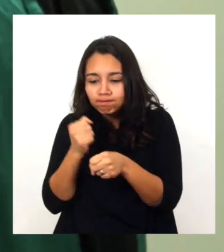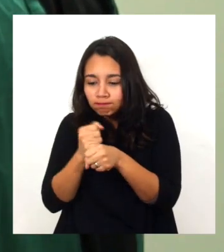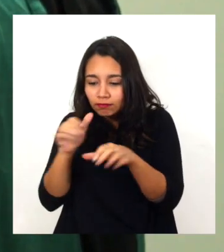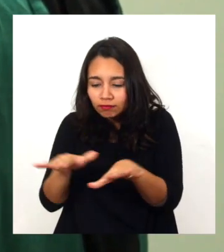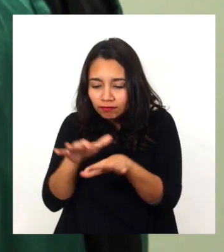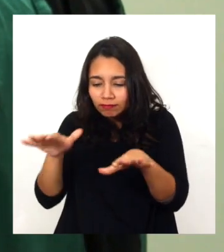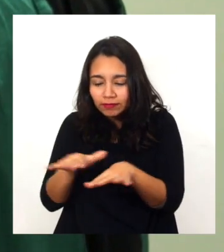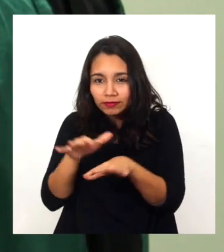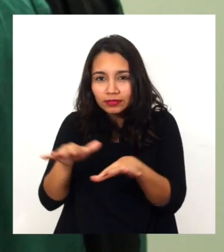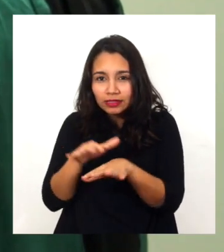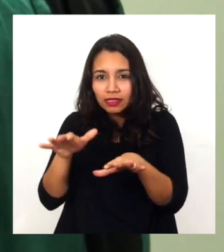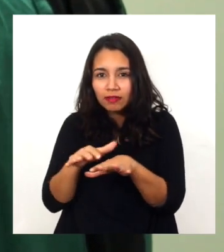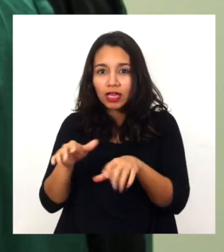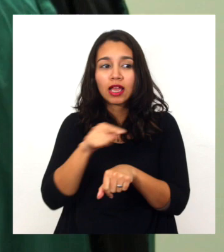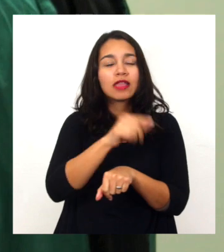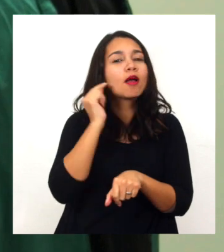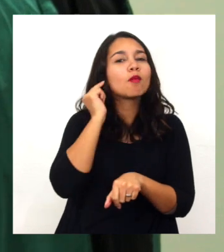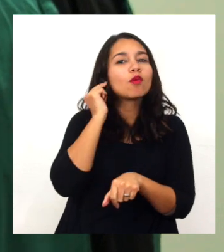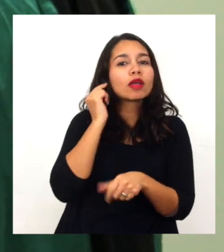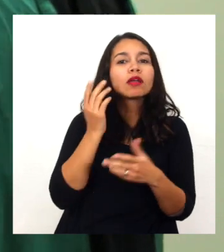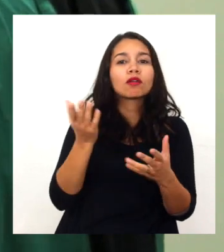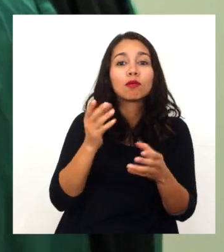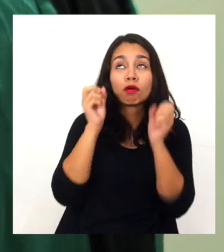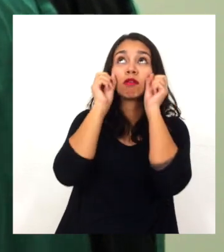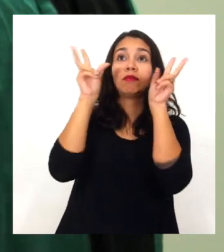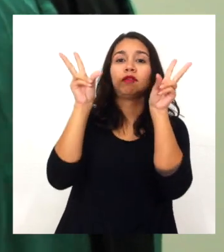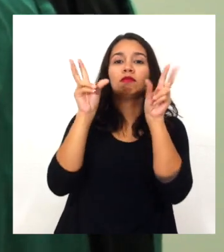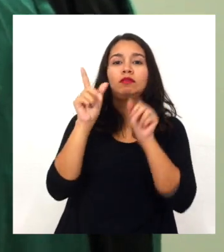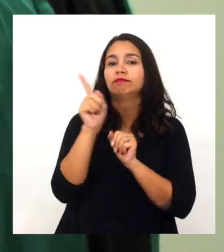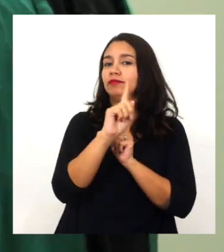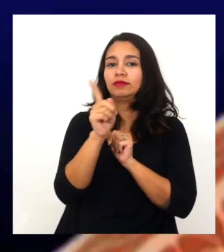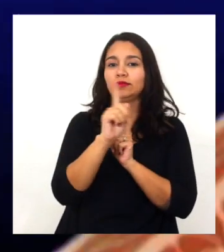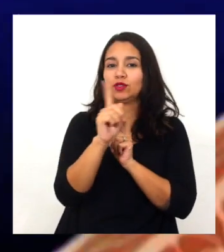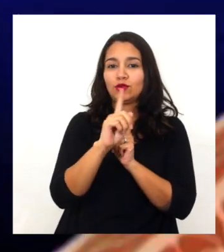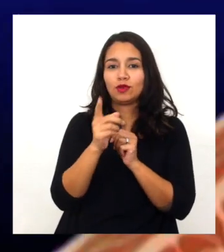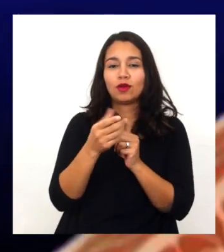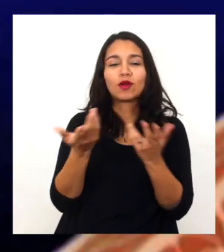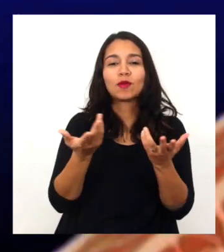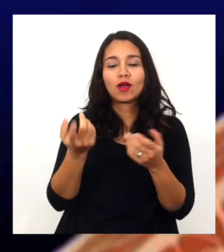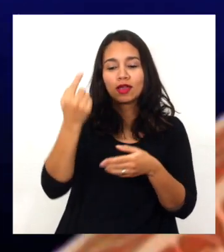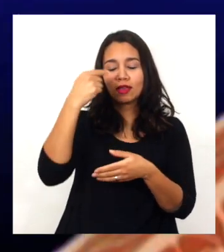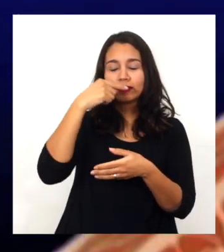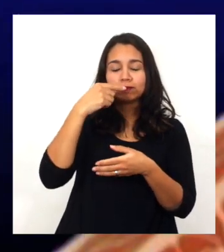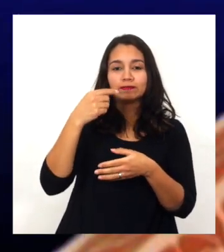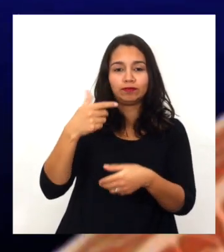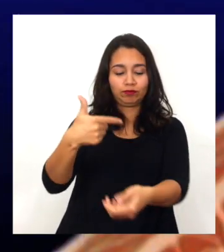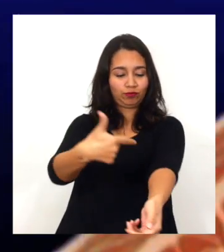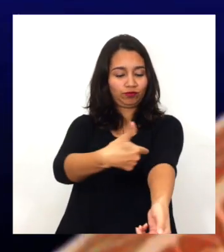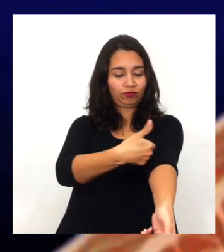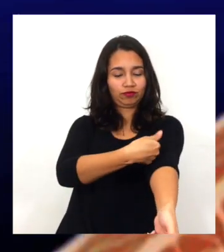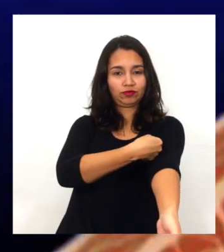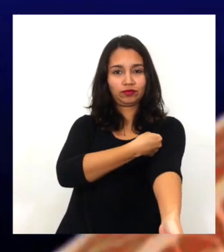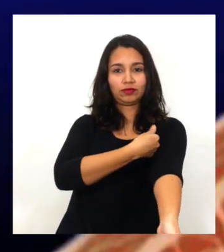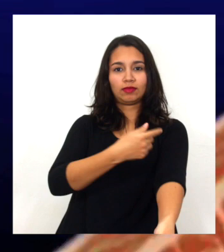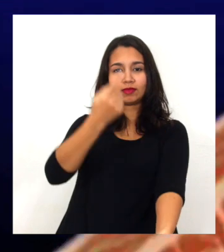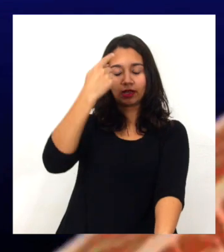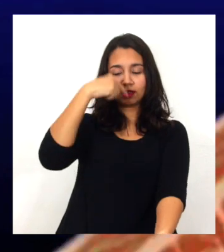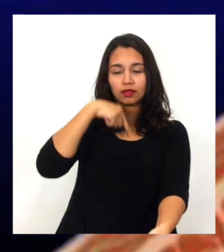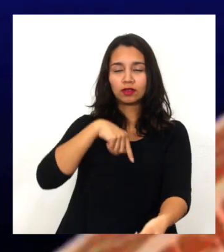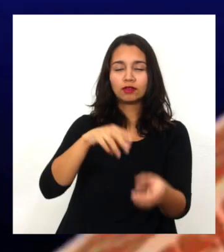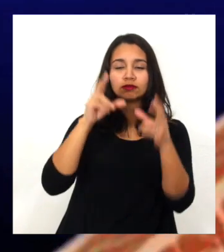la paciente, por supuesto, en condiciones de la paciente de UPC, estaba completamente sedado y con protección de la vía aérea,